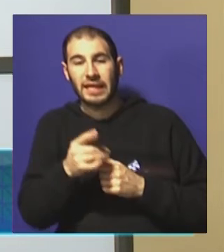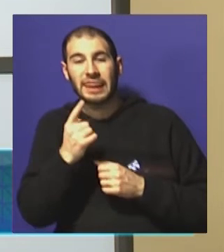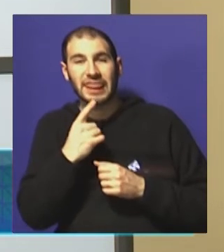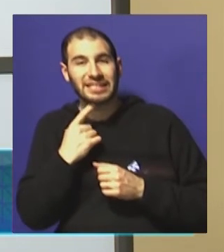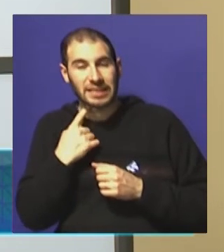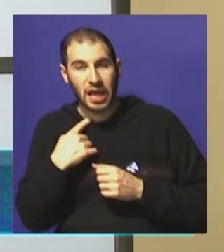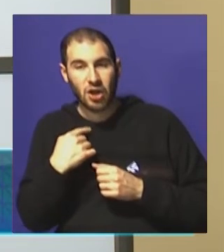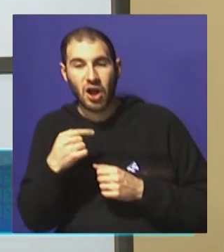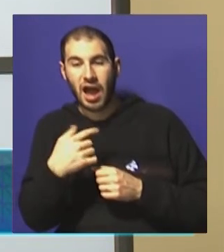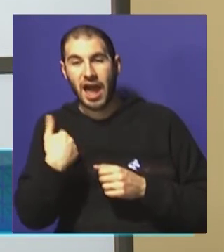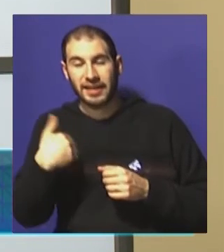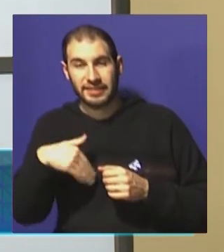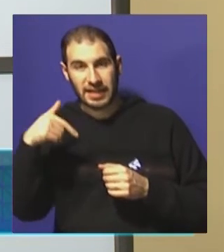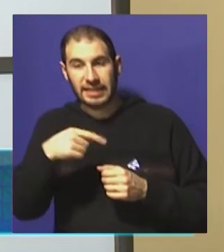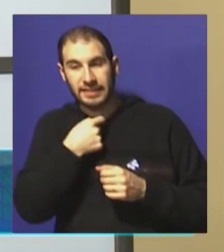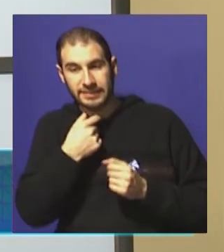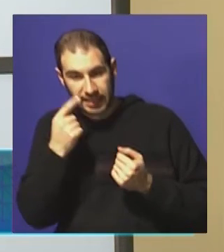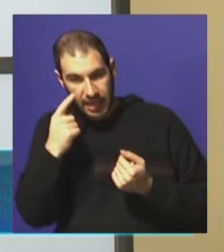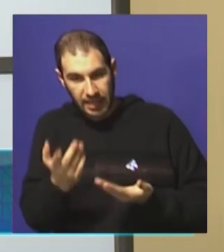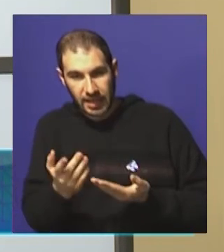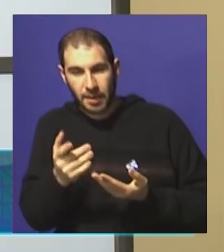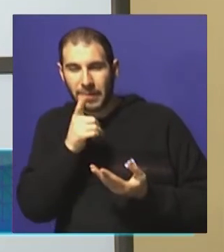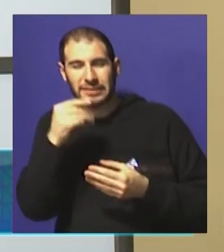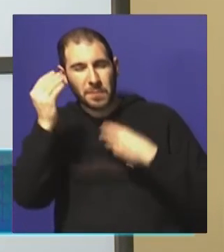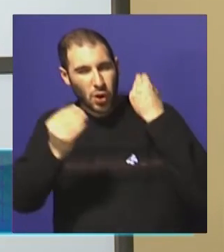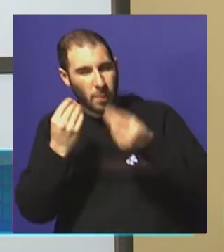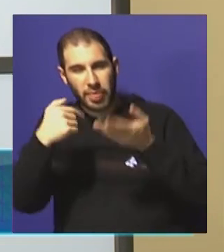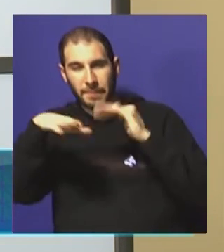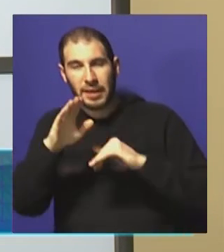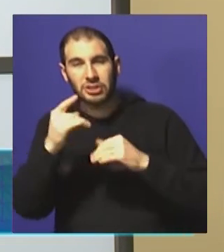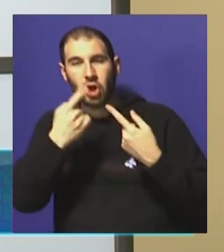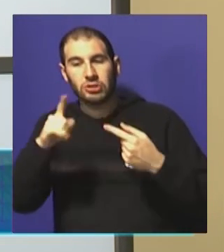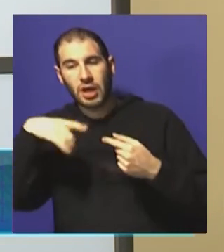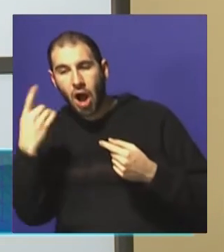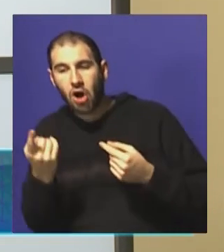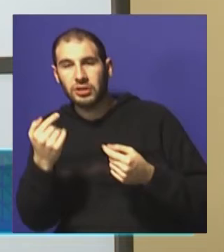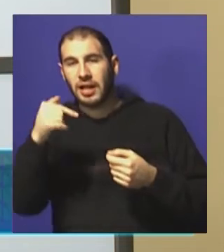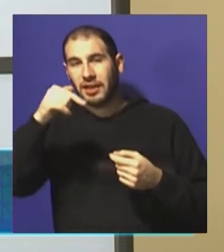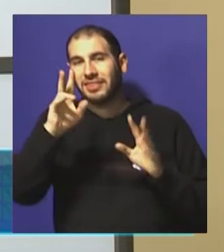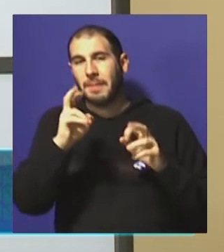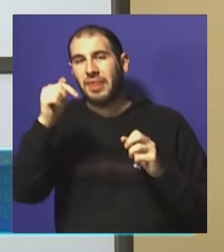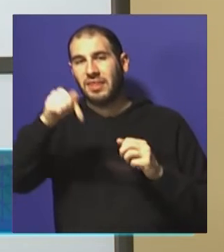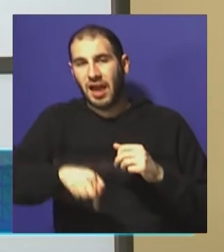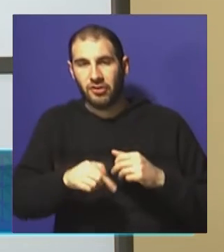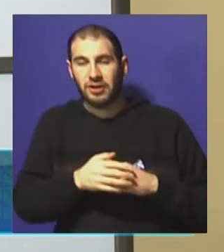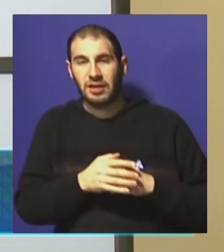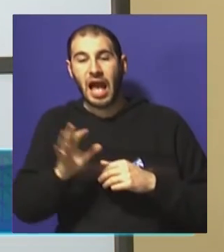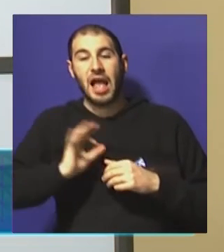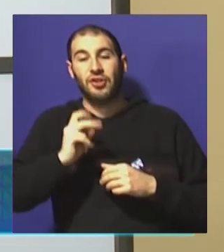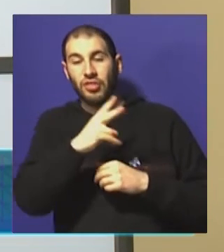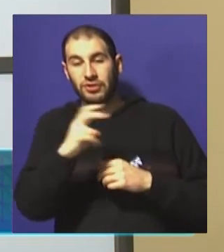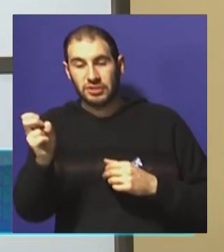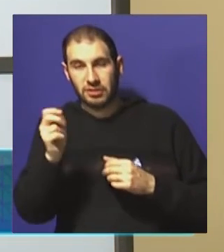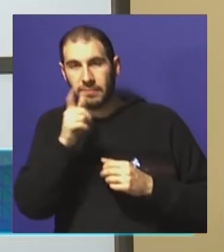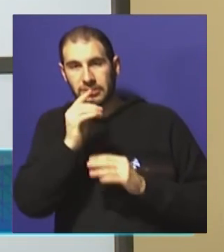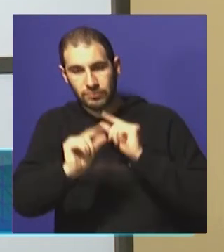deseo, esta Argentina que uno ve ahora un poco más preocupada por otras cuestiones de la actualidad, en este bicentenario que va